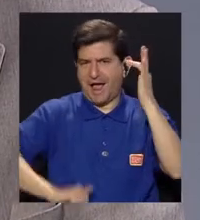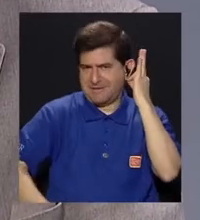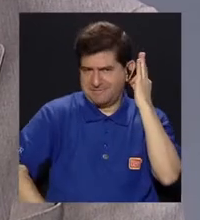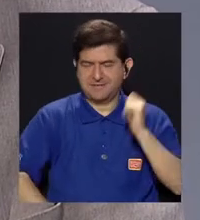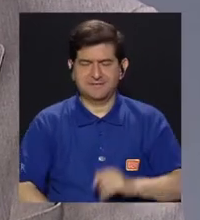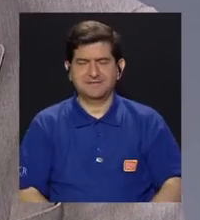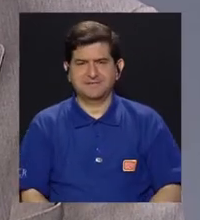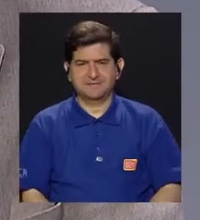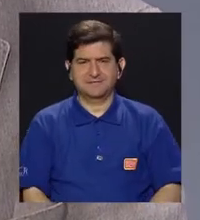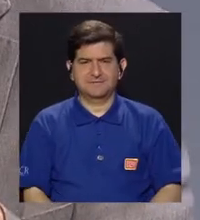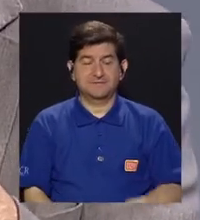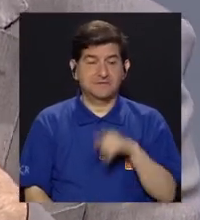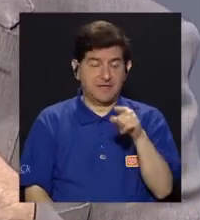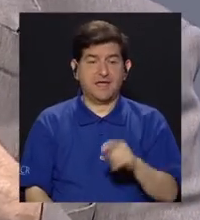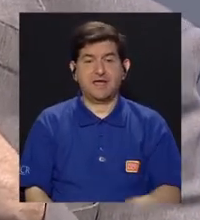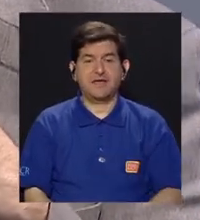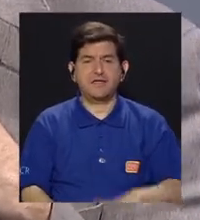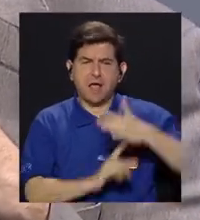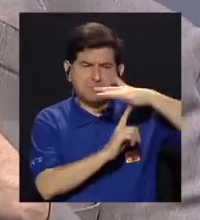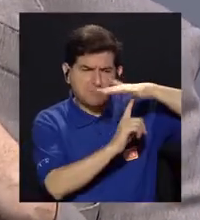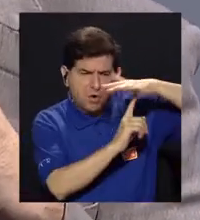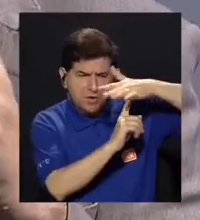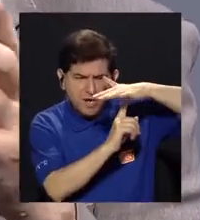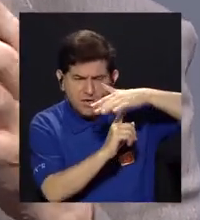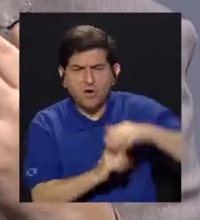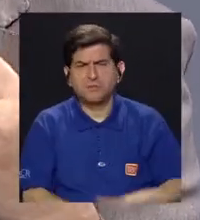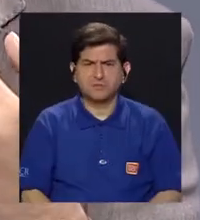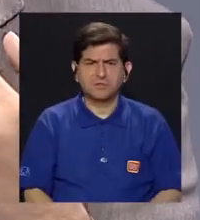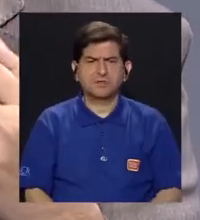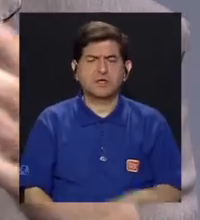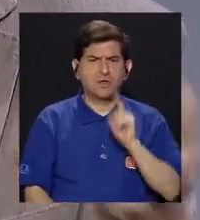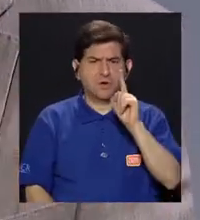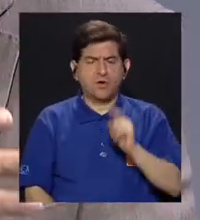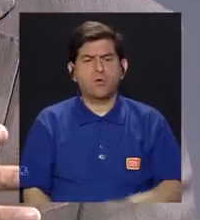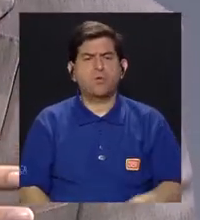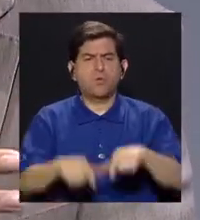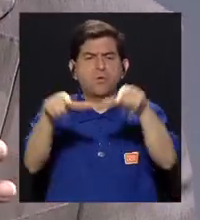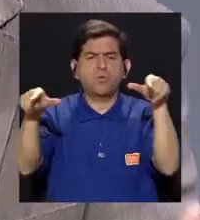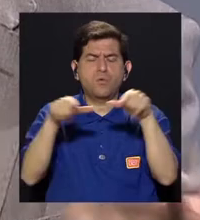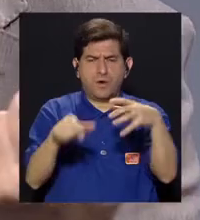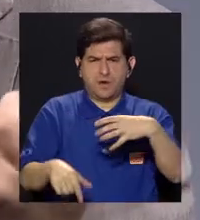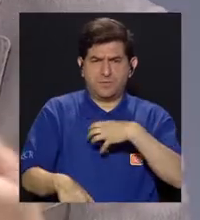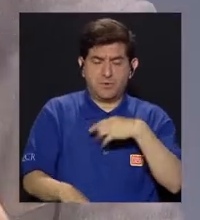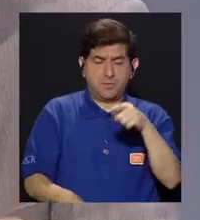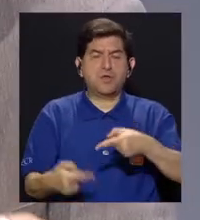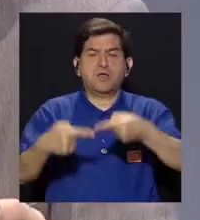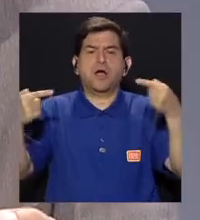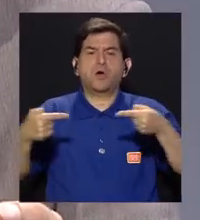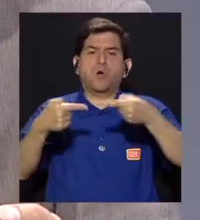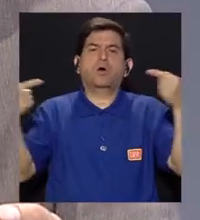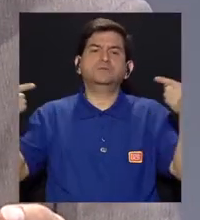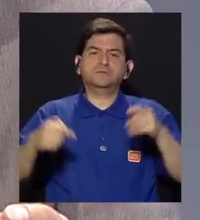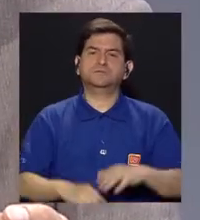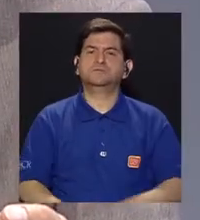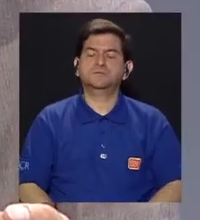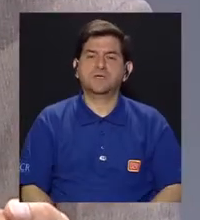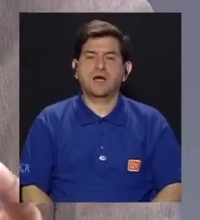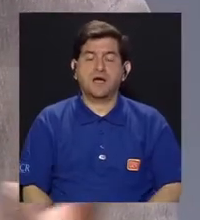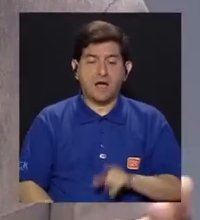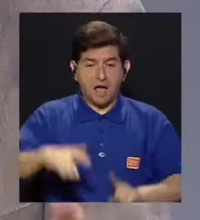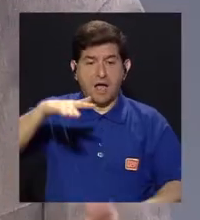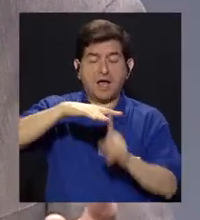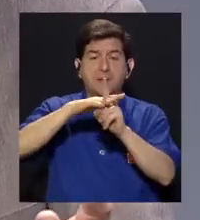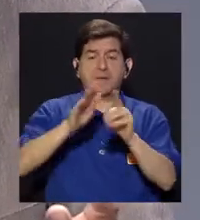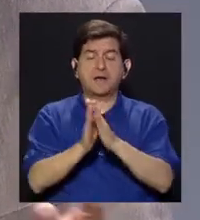donde por helicóptero pasaron captando una propiedad de ella y ella se oponía a que